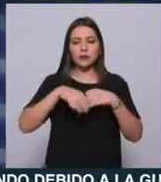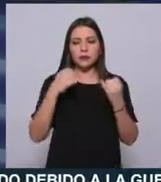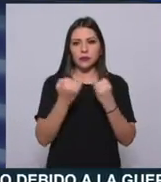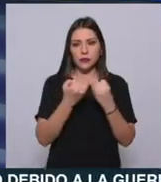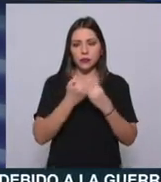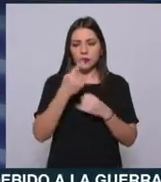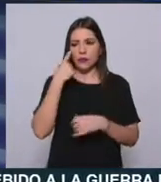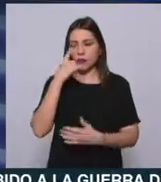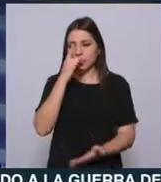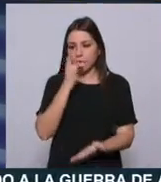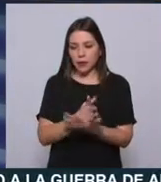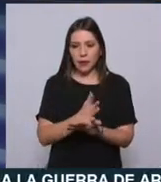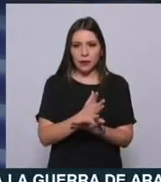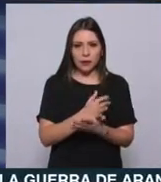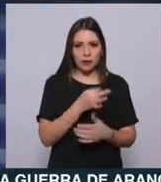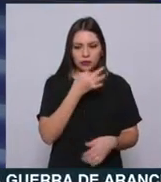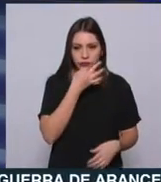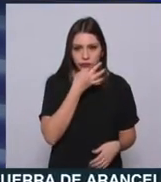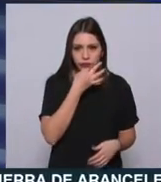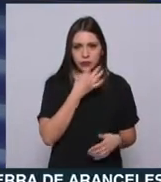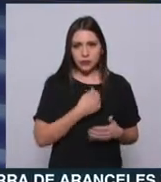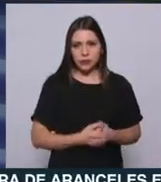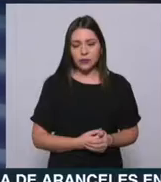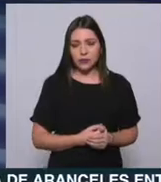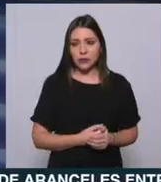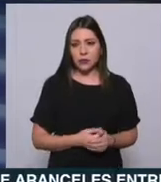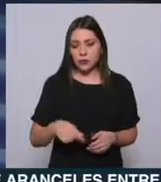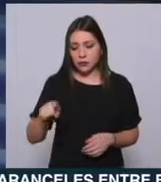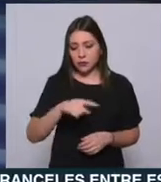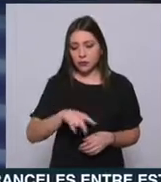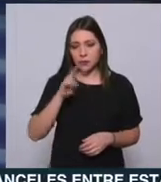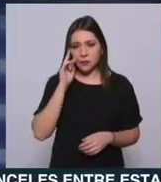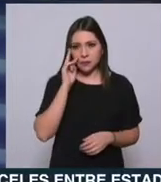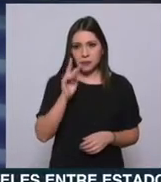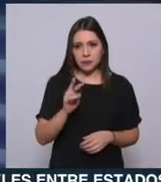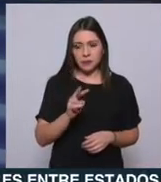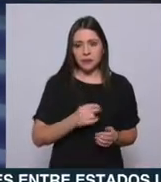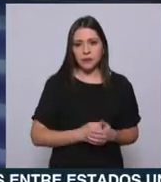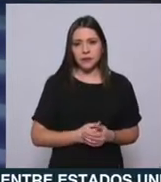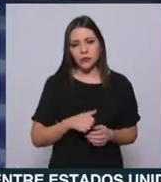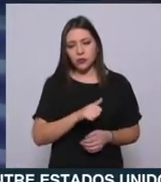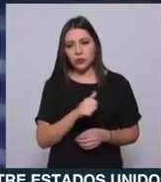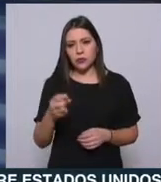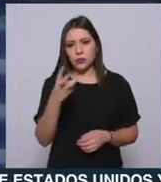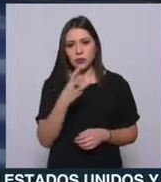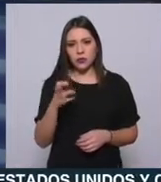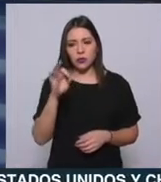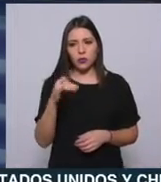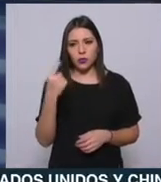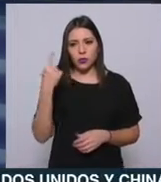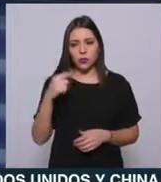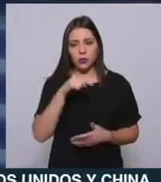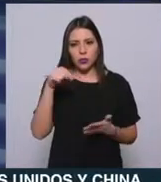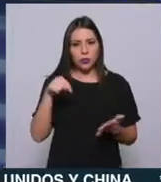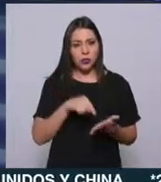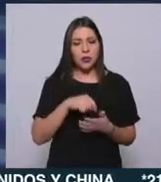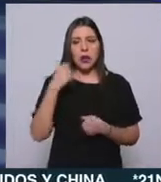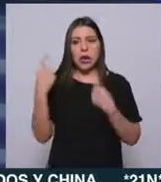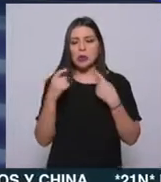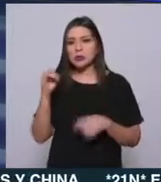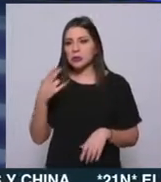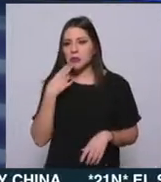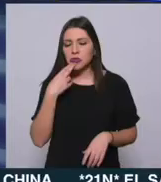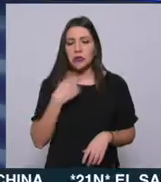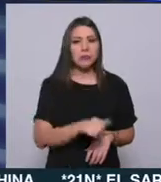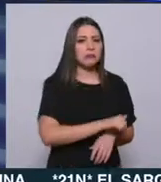en detección temprana. Ahí pues ya estamos hablando de otros 341 centros, unos funcionan, otros no,